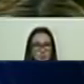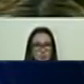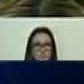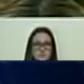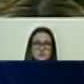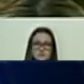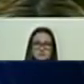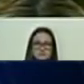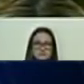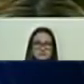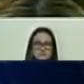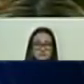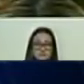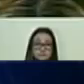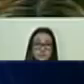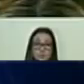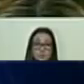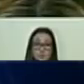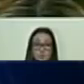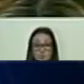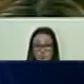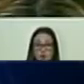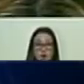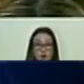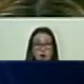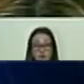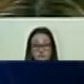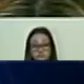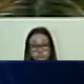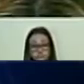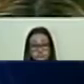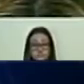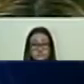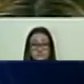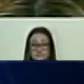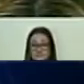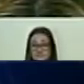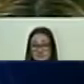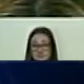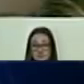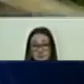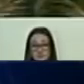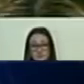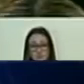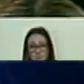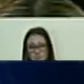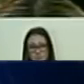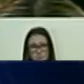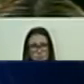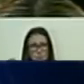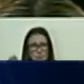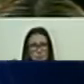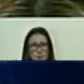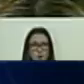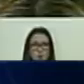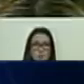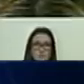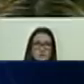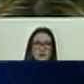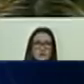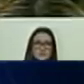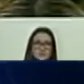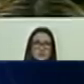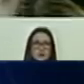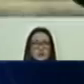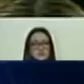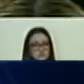justamente para superar los desequilibrios y las distorsiones que se vienen presentando en el mercado local, que si bien el gobierno nacional está